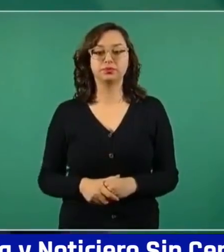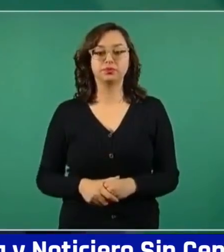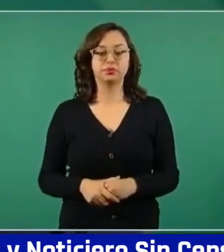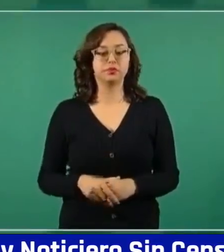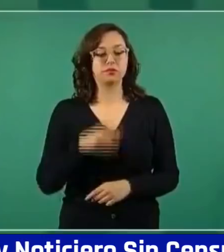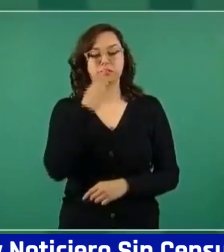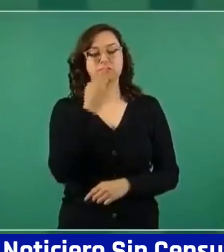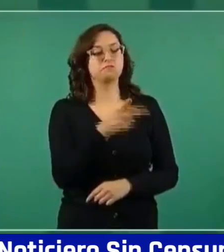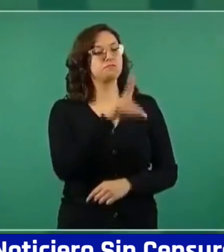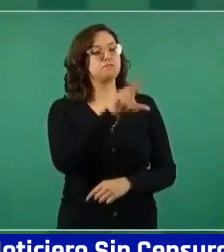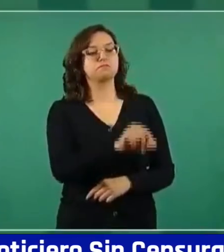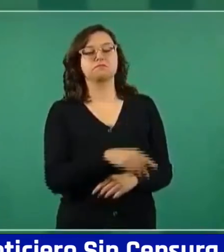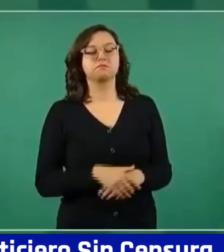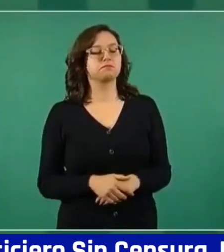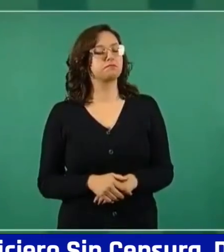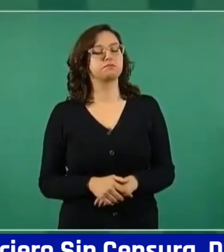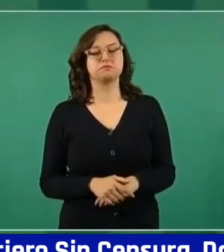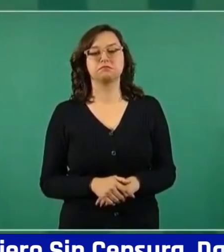dijo, no se va a hacer la obra,